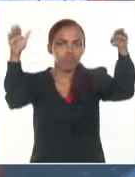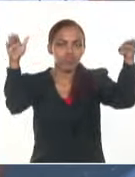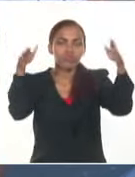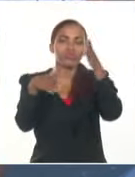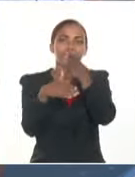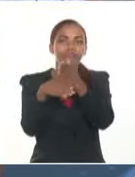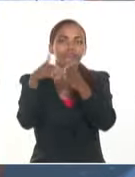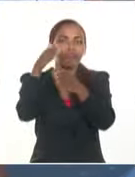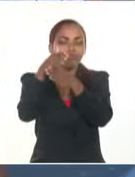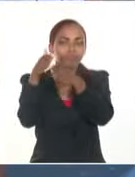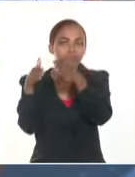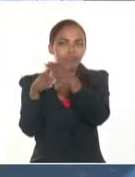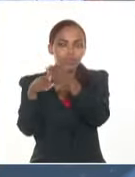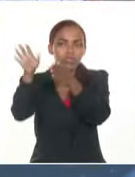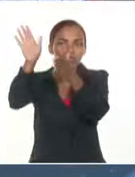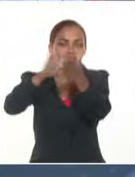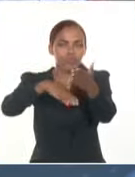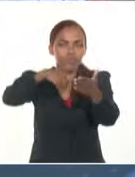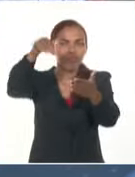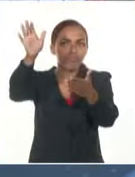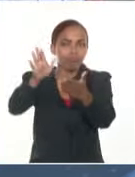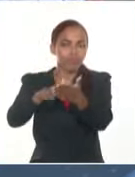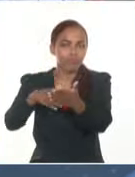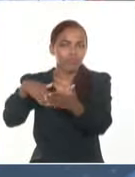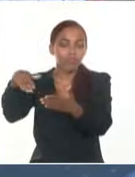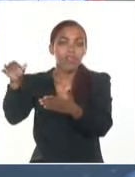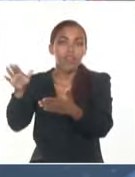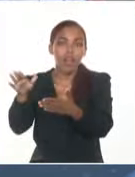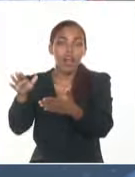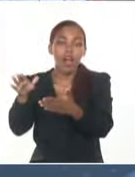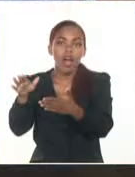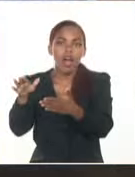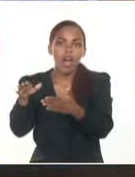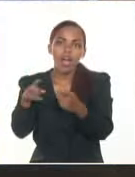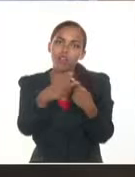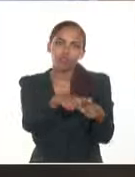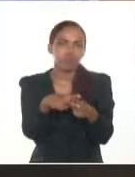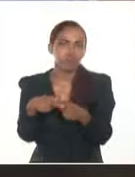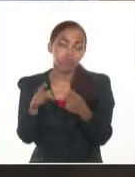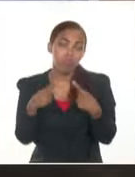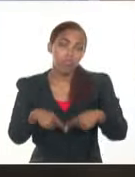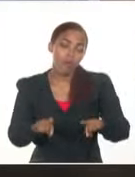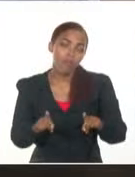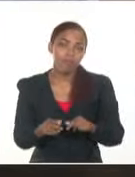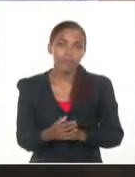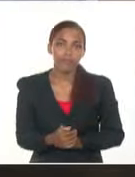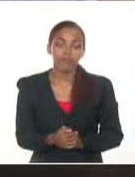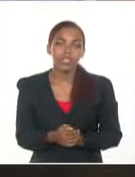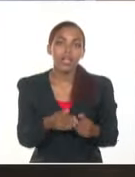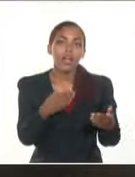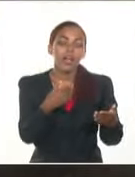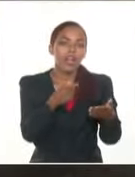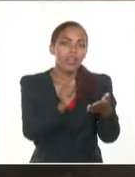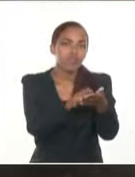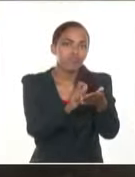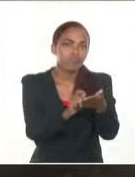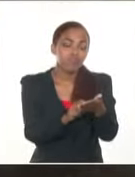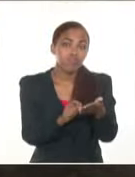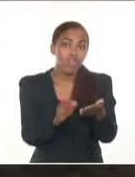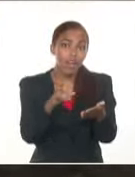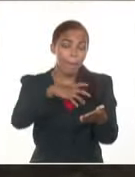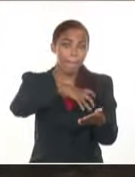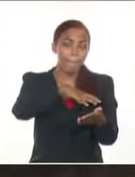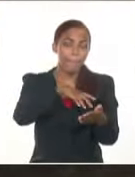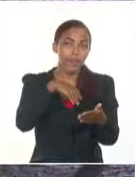techo, pintamos la unidad, bueno, y la mantenemos en el estado que está. Las bodegas pinareñas implementan además en sus